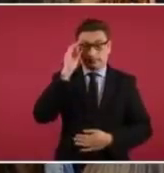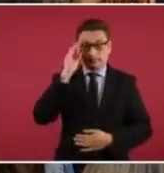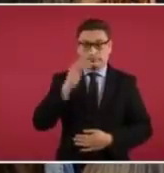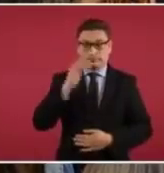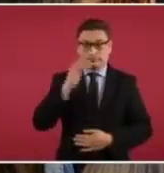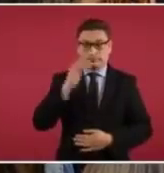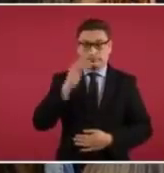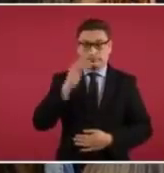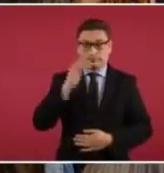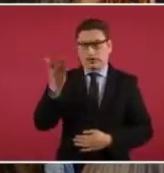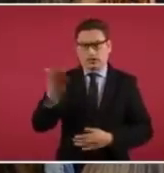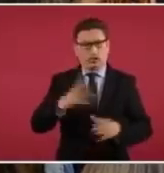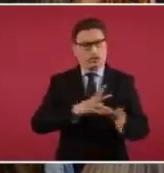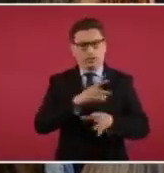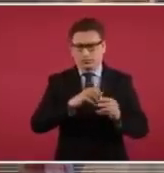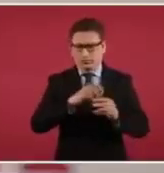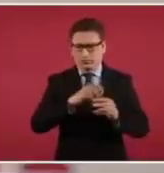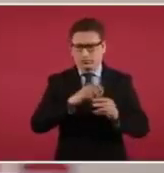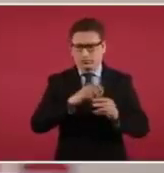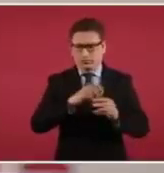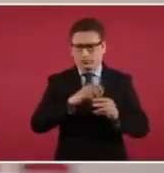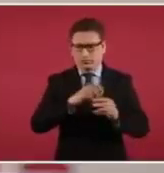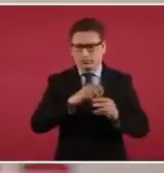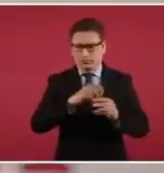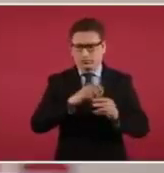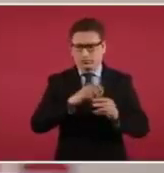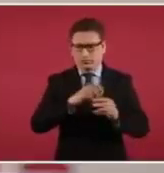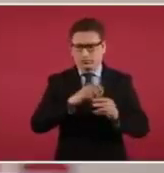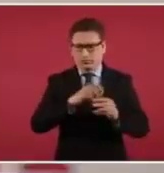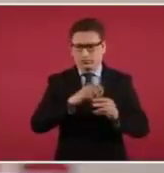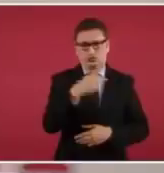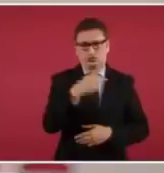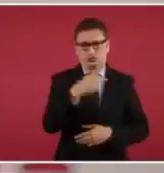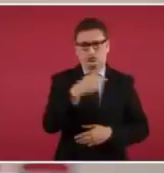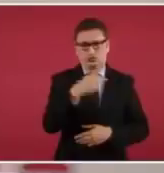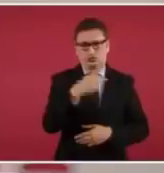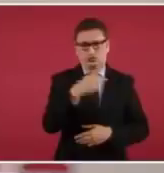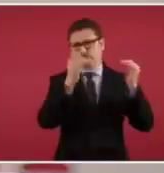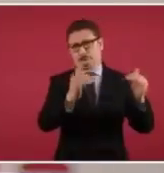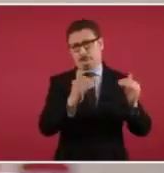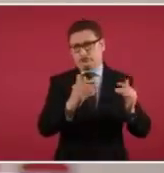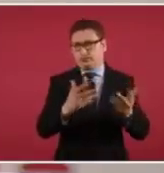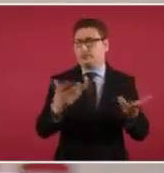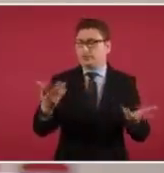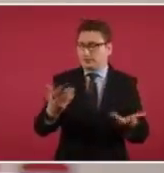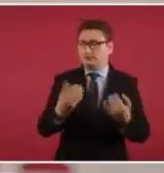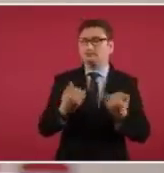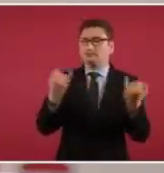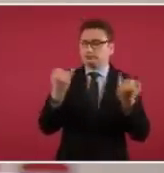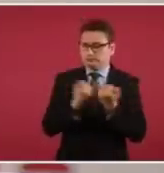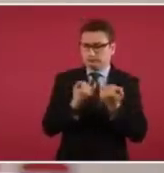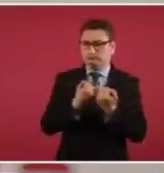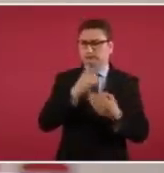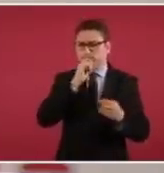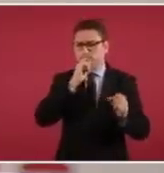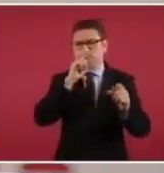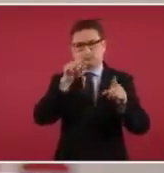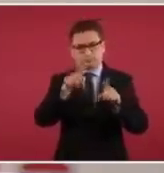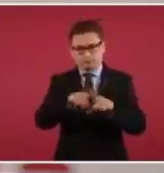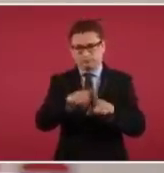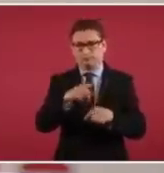absoluto respeto a nuestra soberanía. Lo mismo